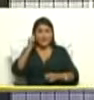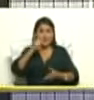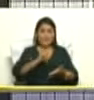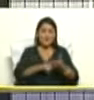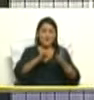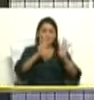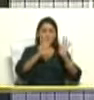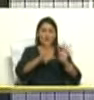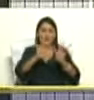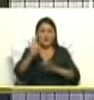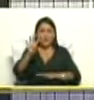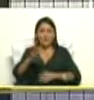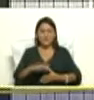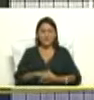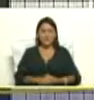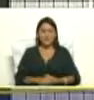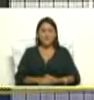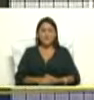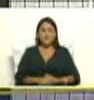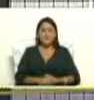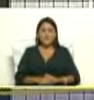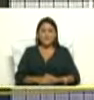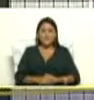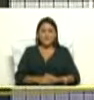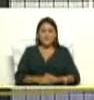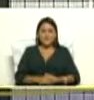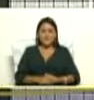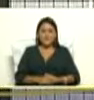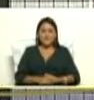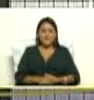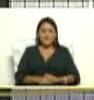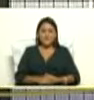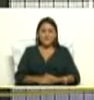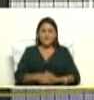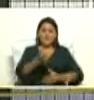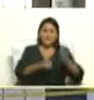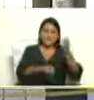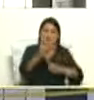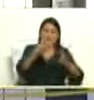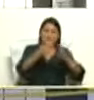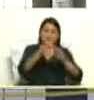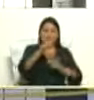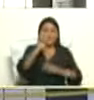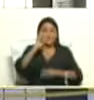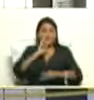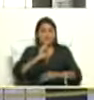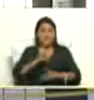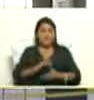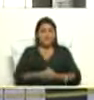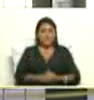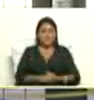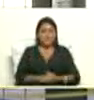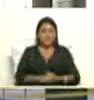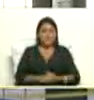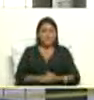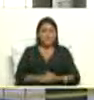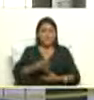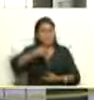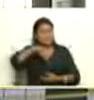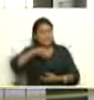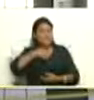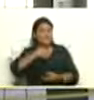1994 Por los caminos fundacionales del movimiento bolivariano haremos un postc para contar cómo